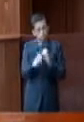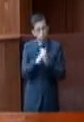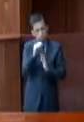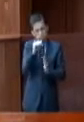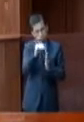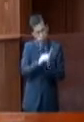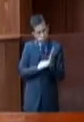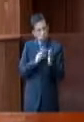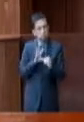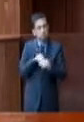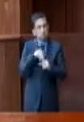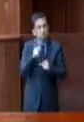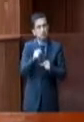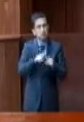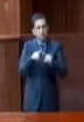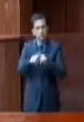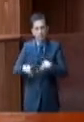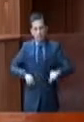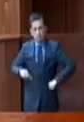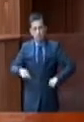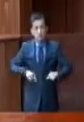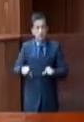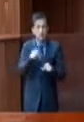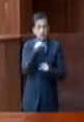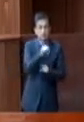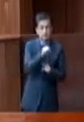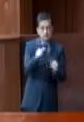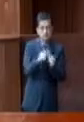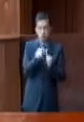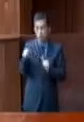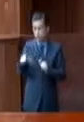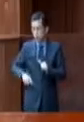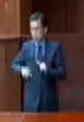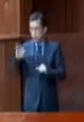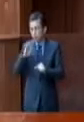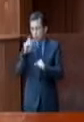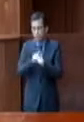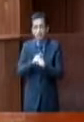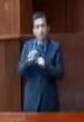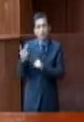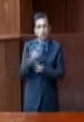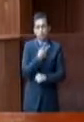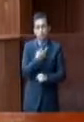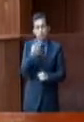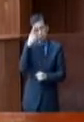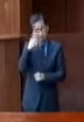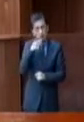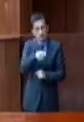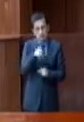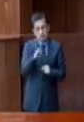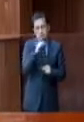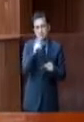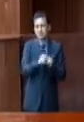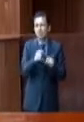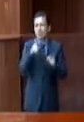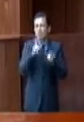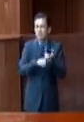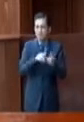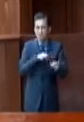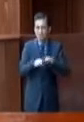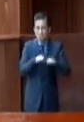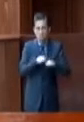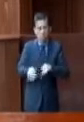sindicales libres emanadas de acuerdos tomados con el gobierno federal y la citada federación de sindicatos que corresponde en el ámbito laboral